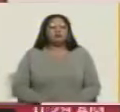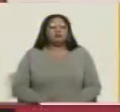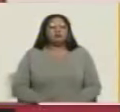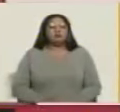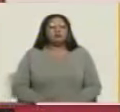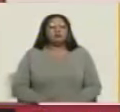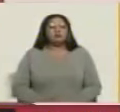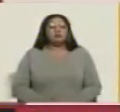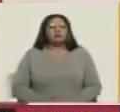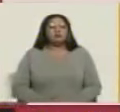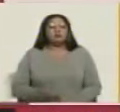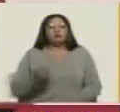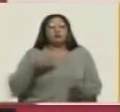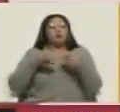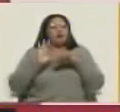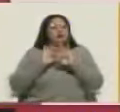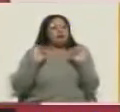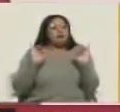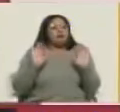No, no van.